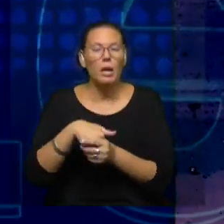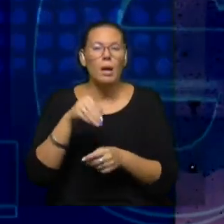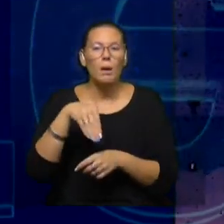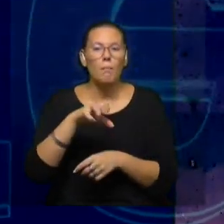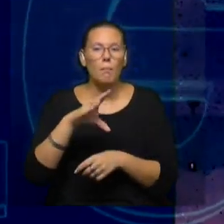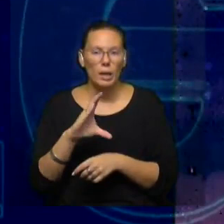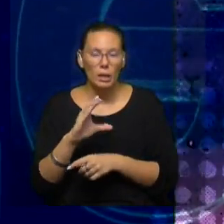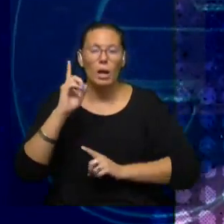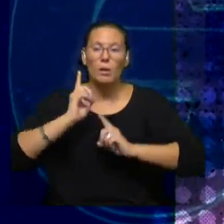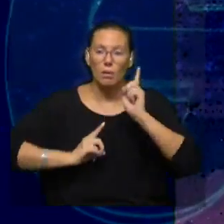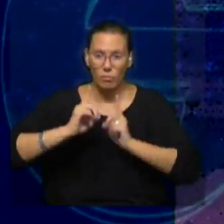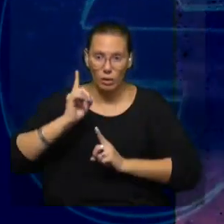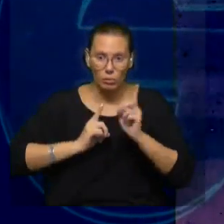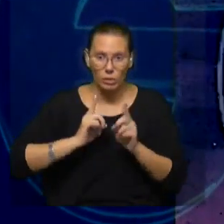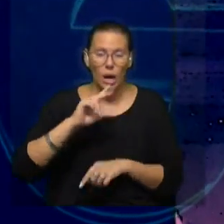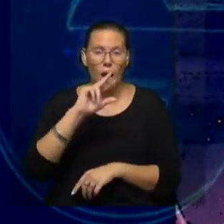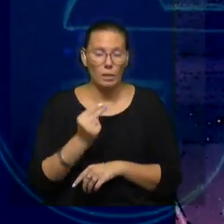la UDELAR y por la ANEP.